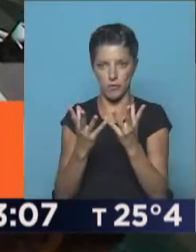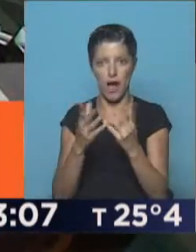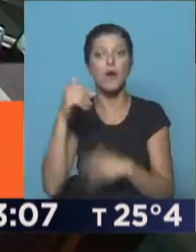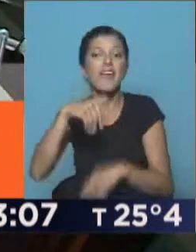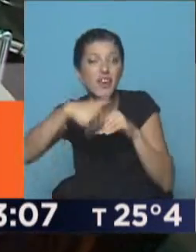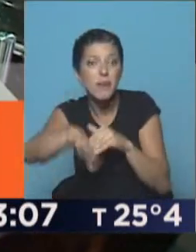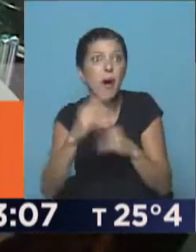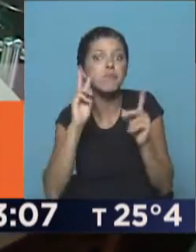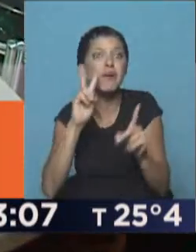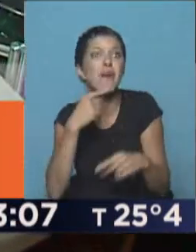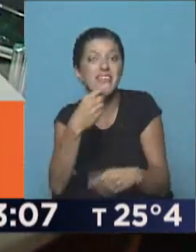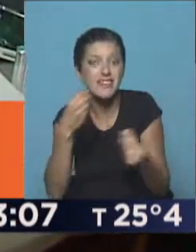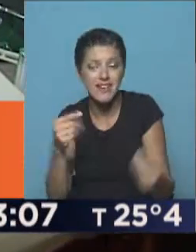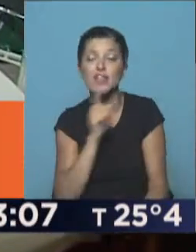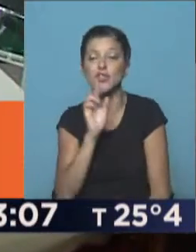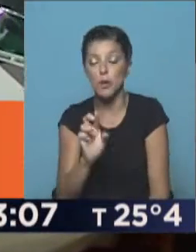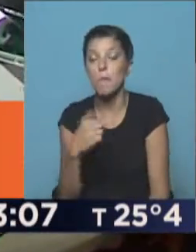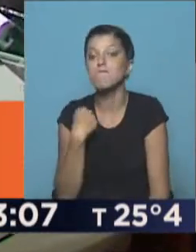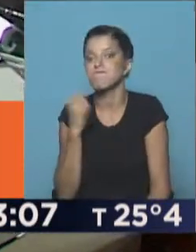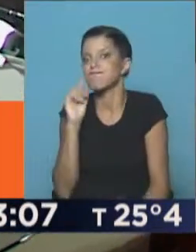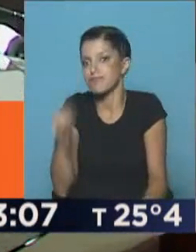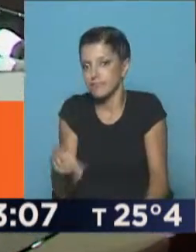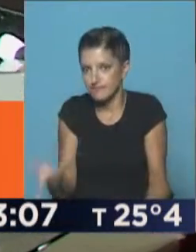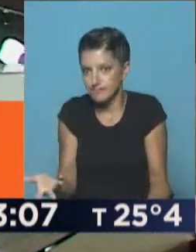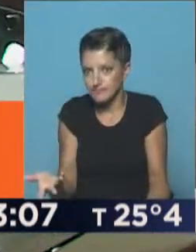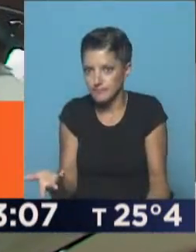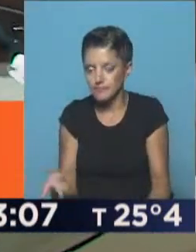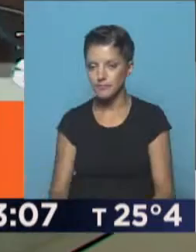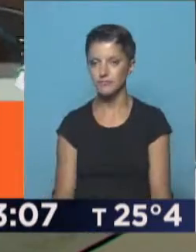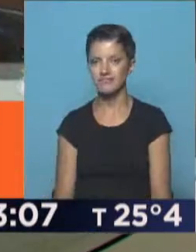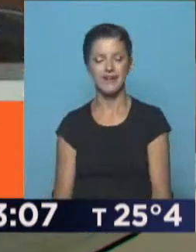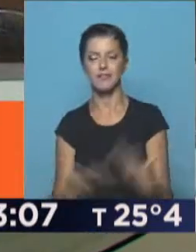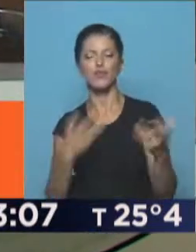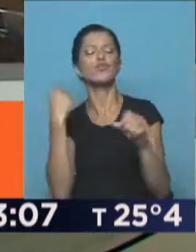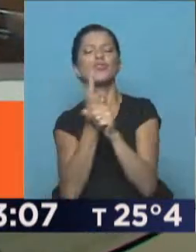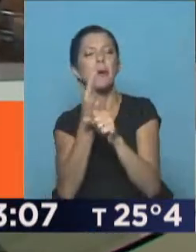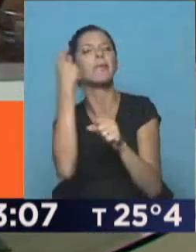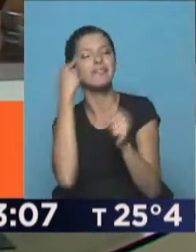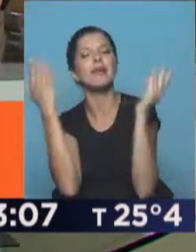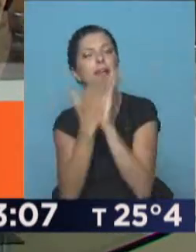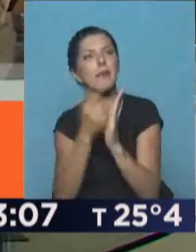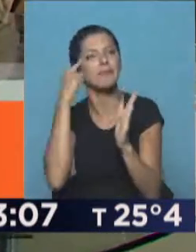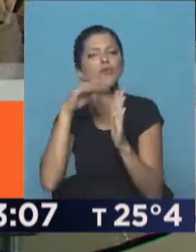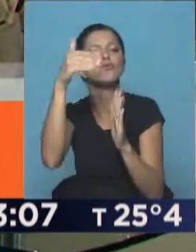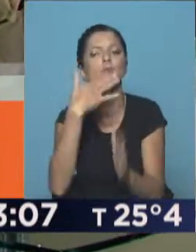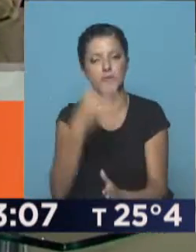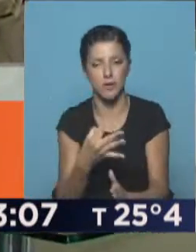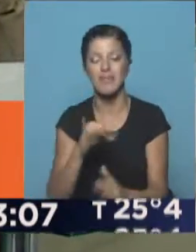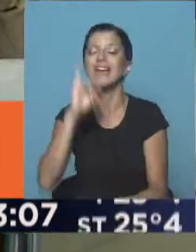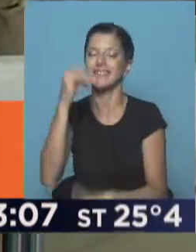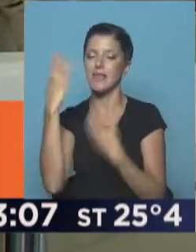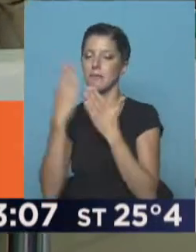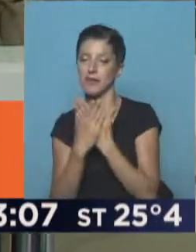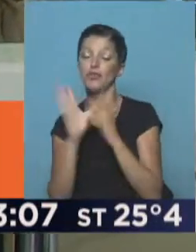este señor. Como ustedes bien decían, digamos, es bastante impredecible. El gabinete manda algunas señales y